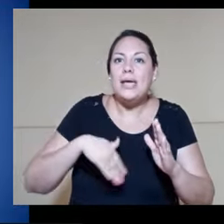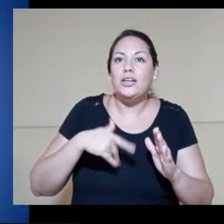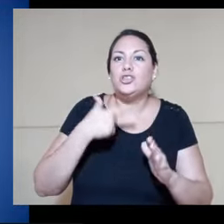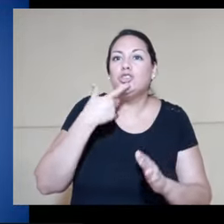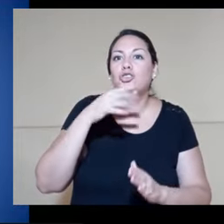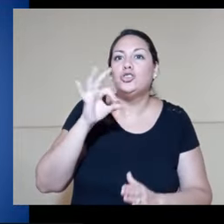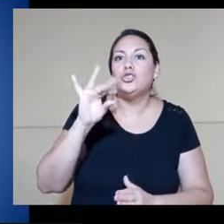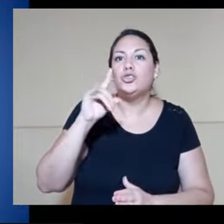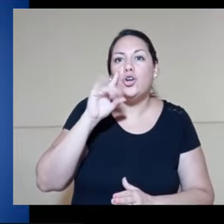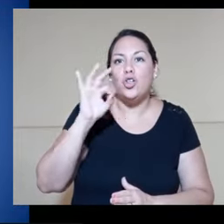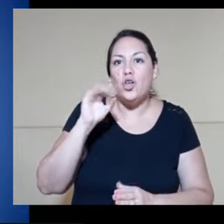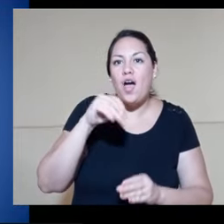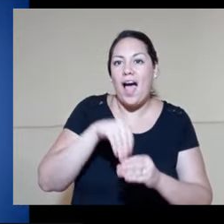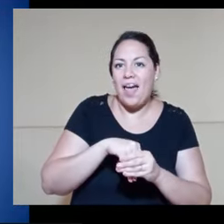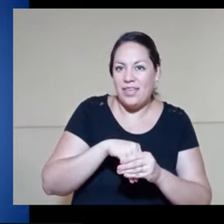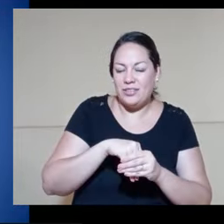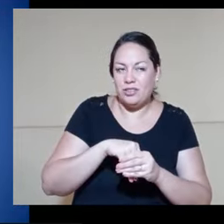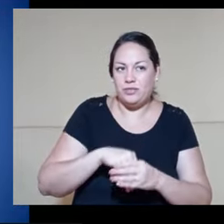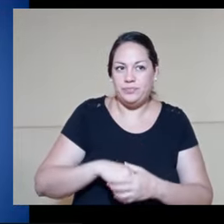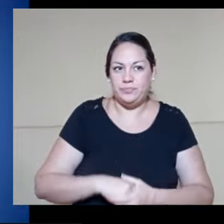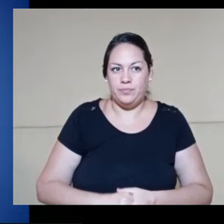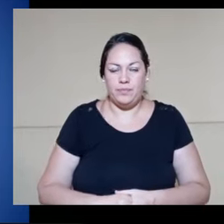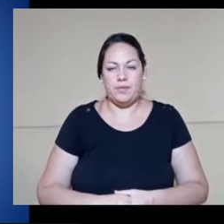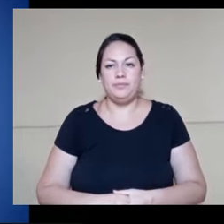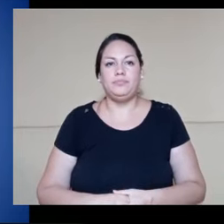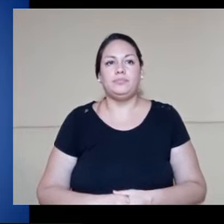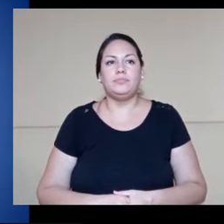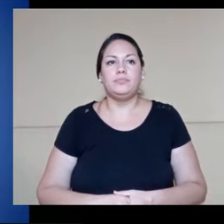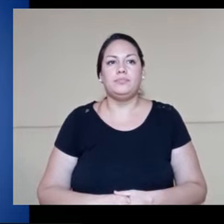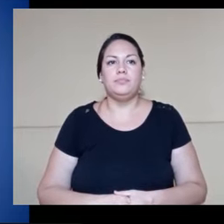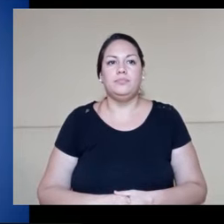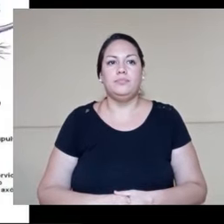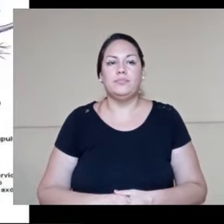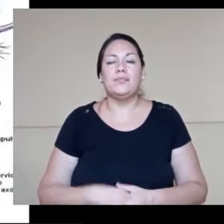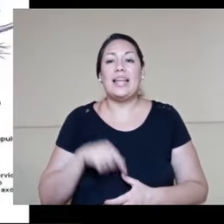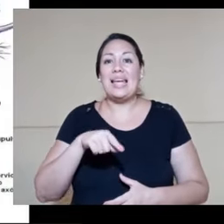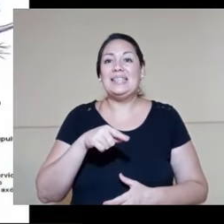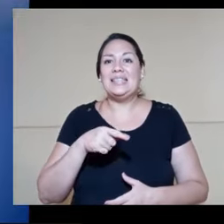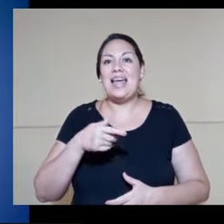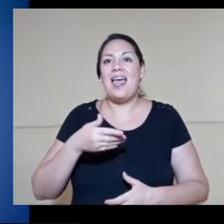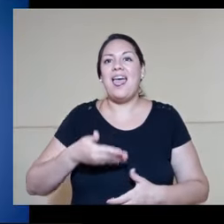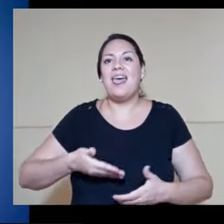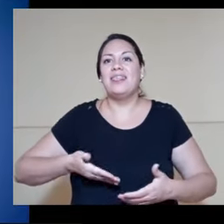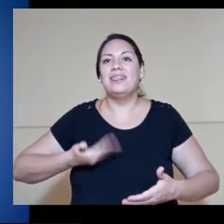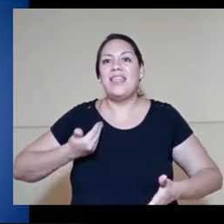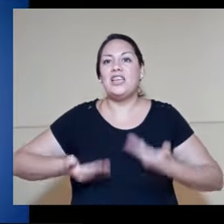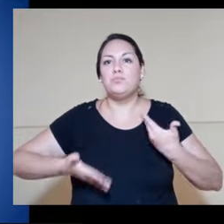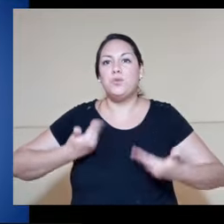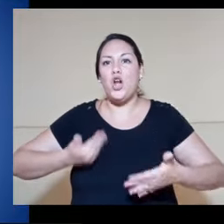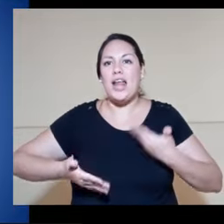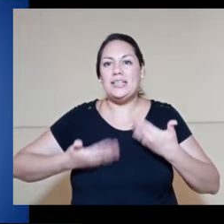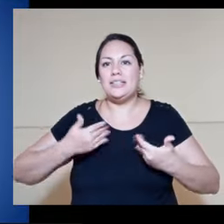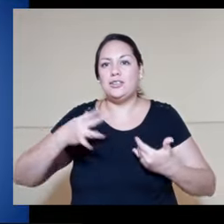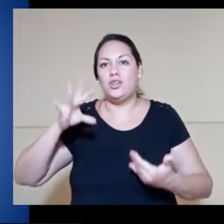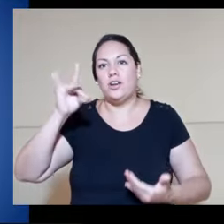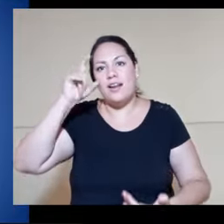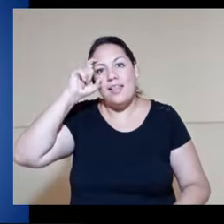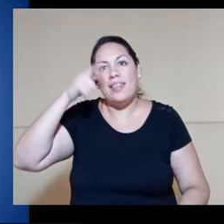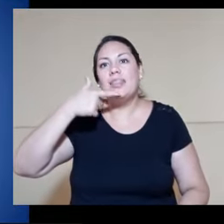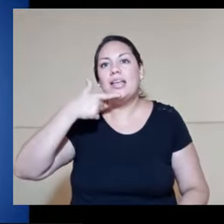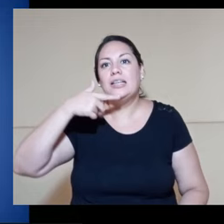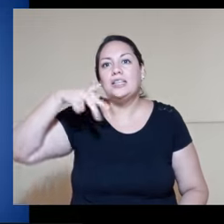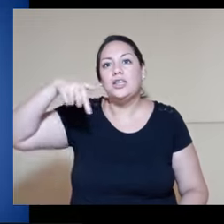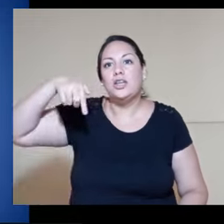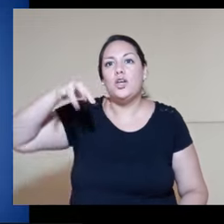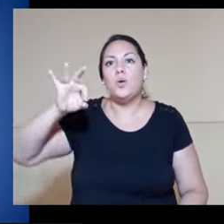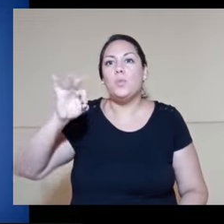adentro. ¿Sí? Entonces, fíjense, ese fenómeno que es la repolarización, que me está